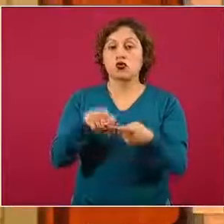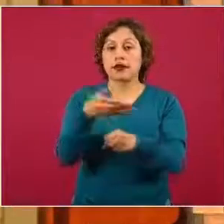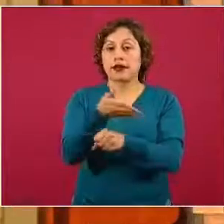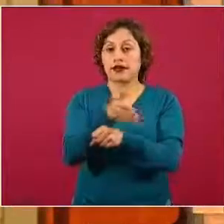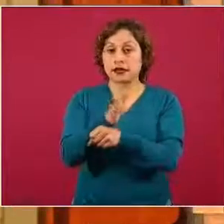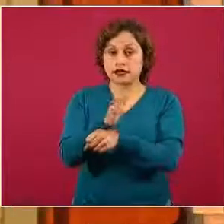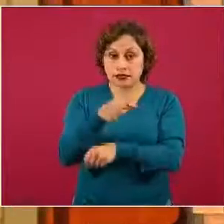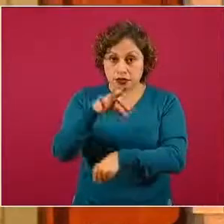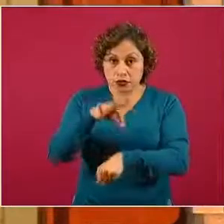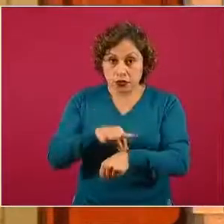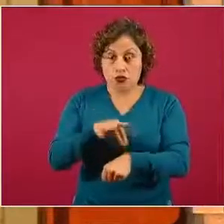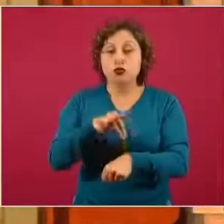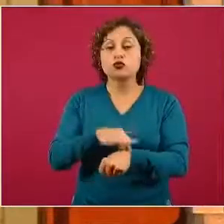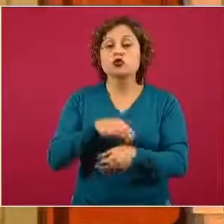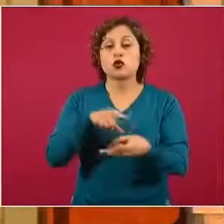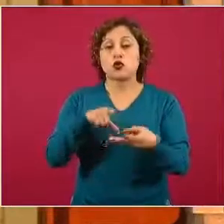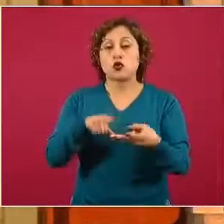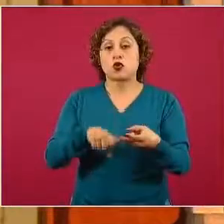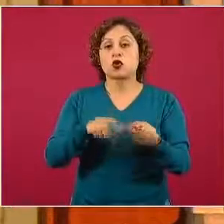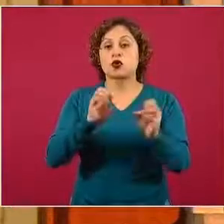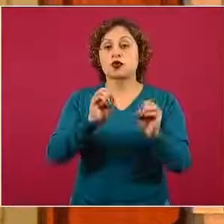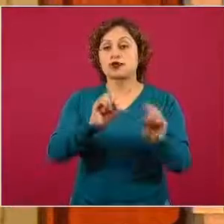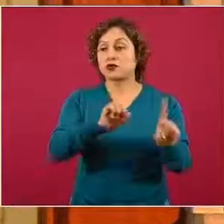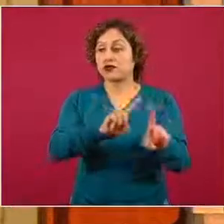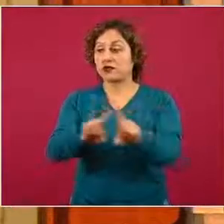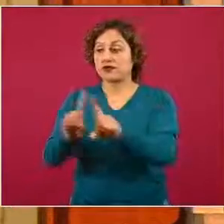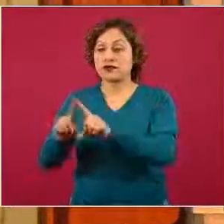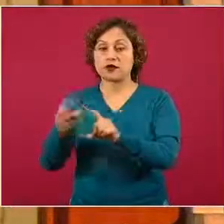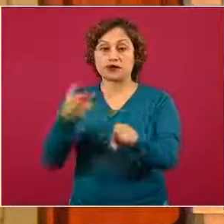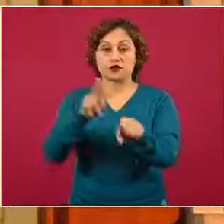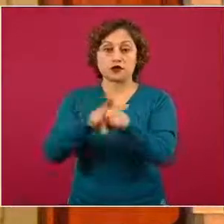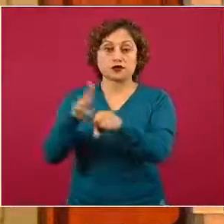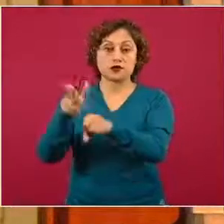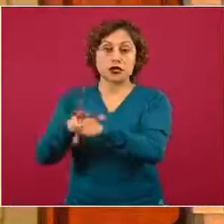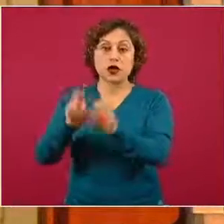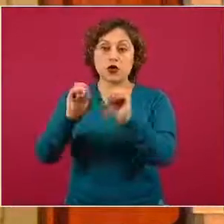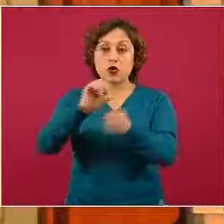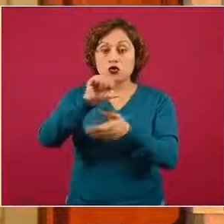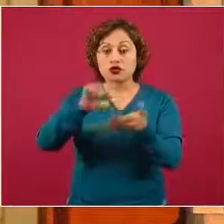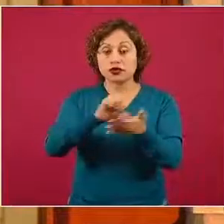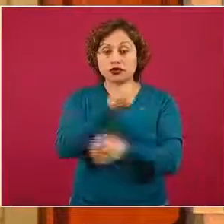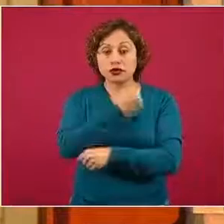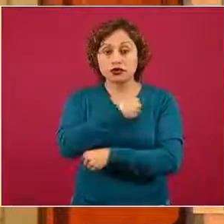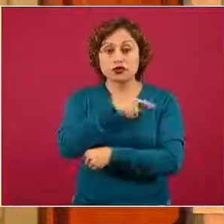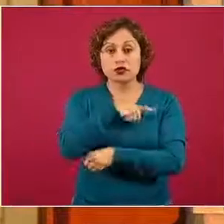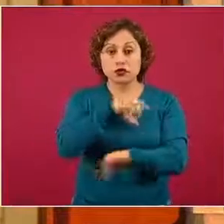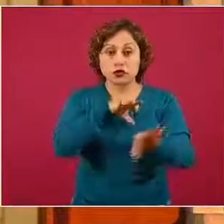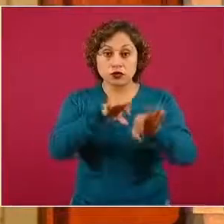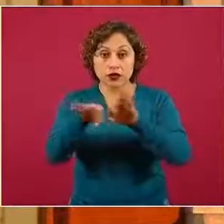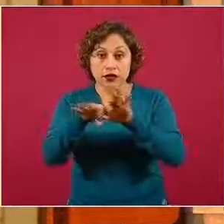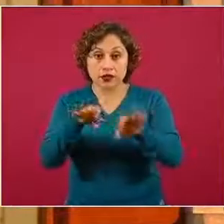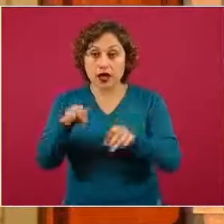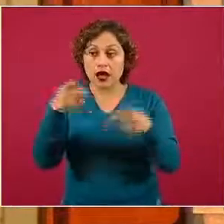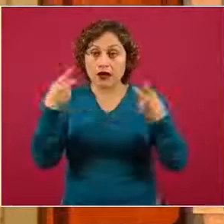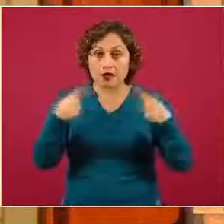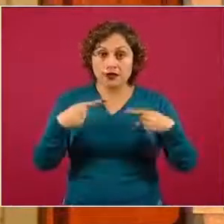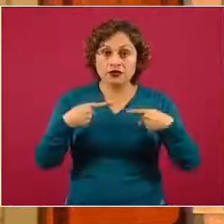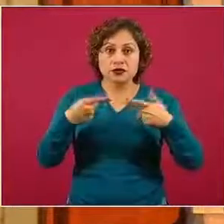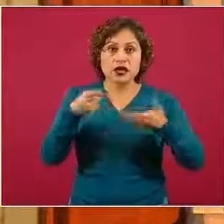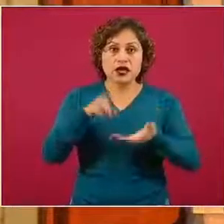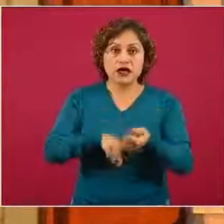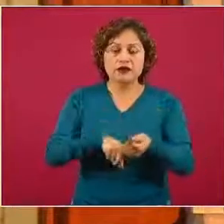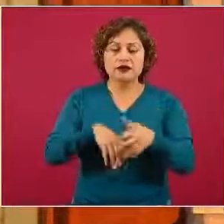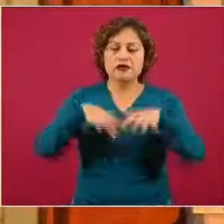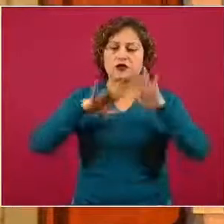está en los principales hospitales y en muchas de las unidades de salud, están exhaustos. Son prácticamente 10 meses que ellos